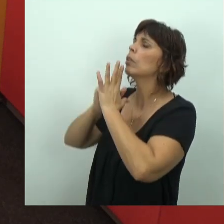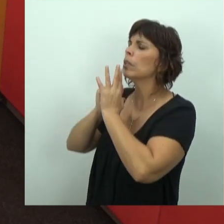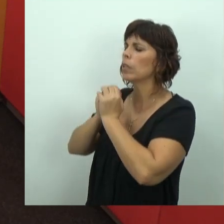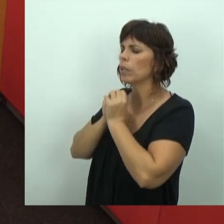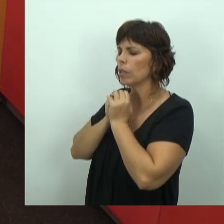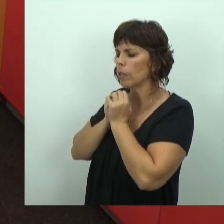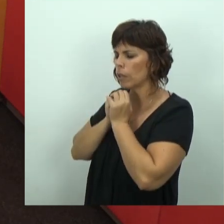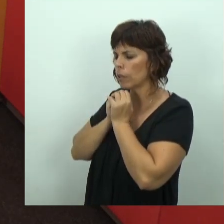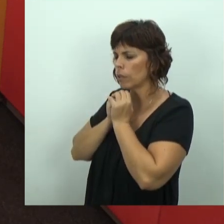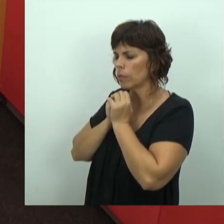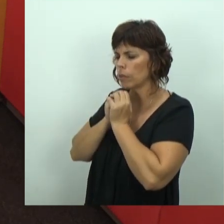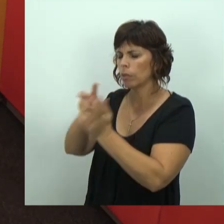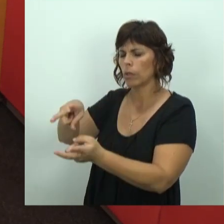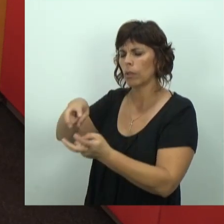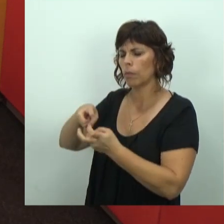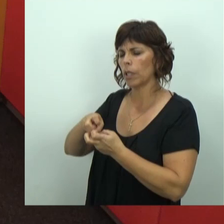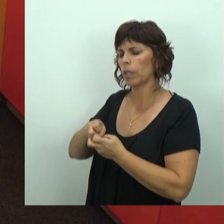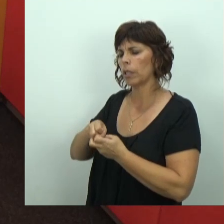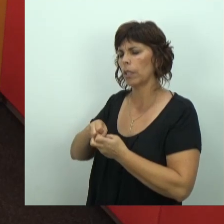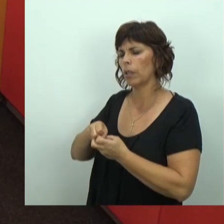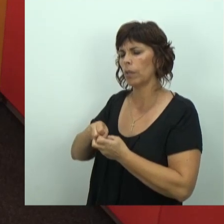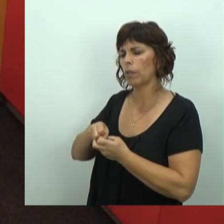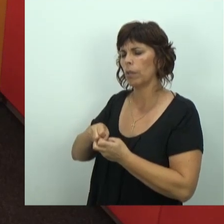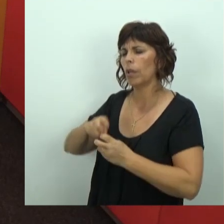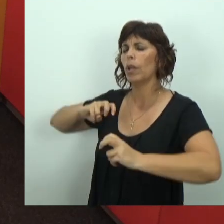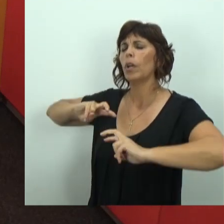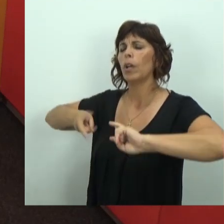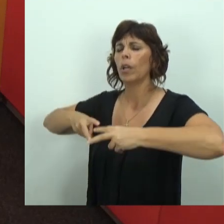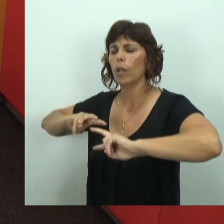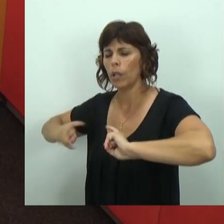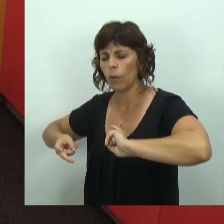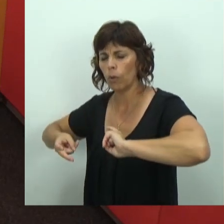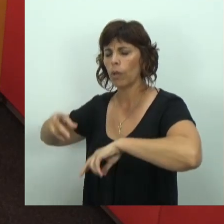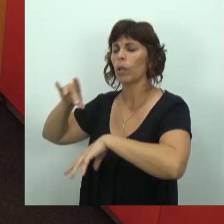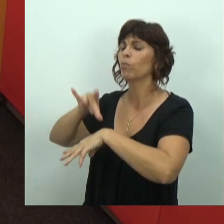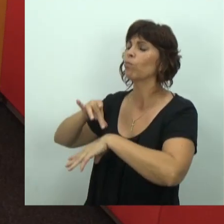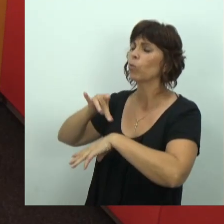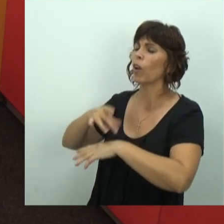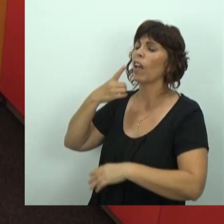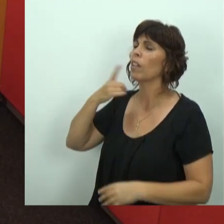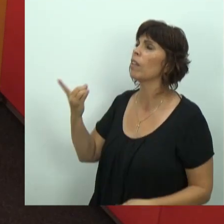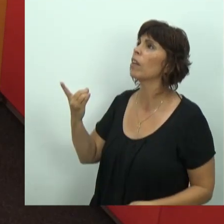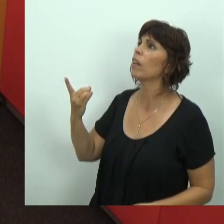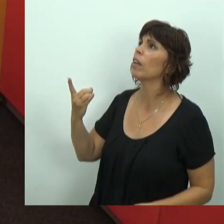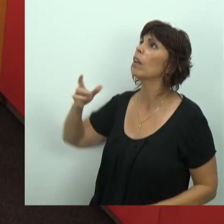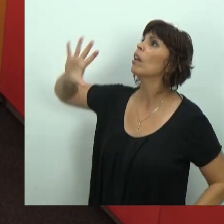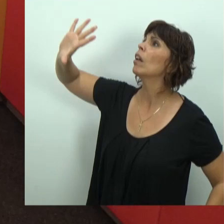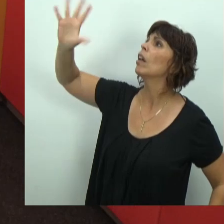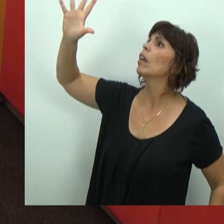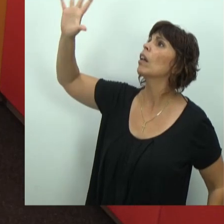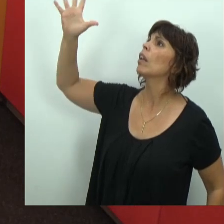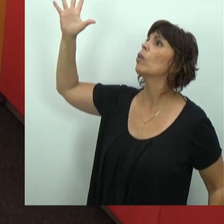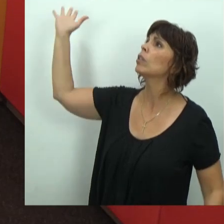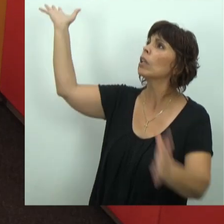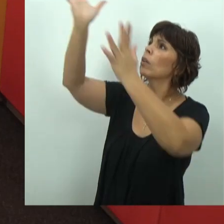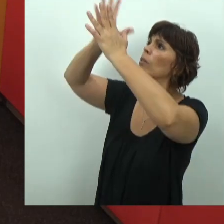3:16, Marcos 1 y Lucas 3:21, que los cielos le